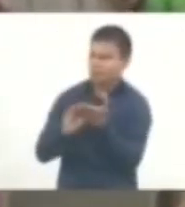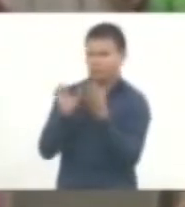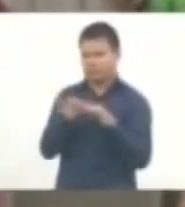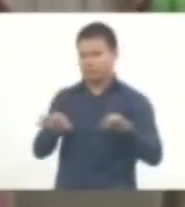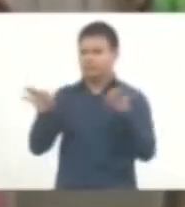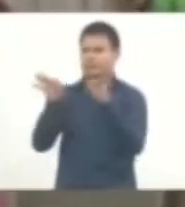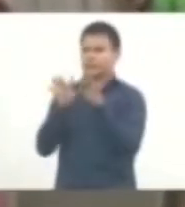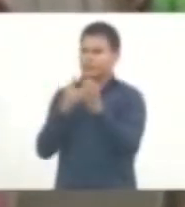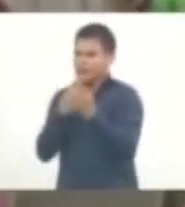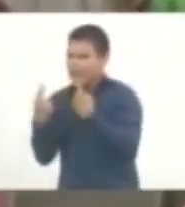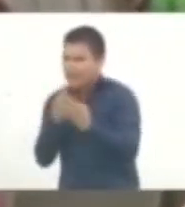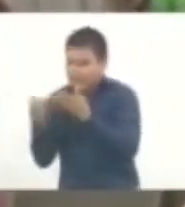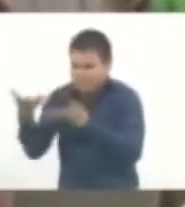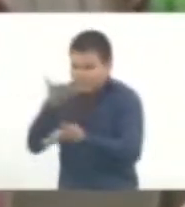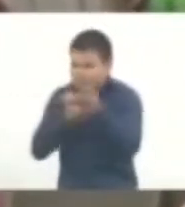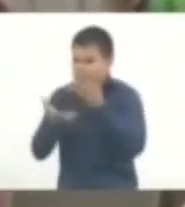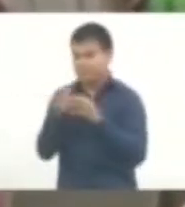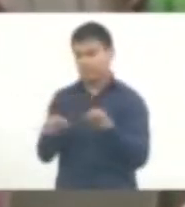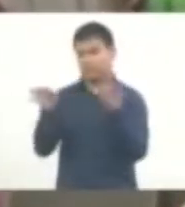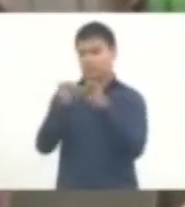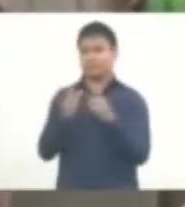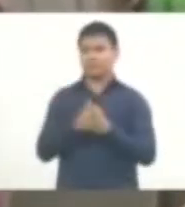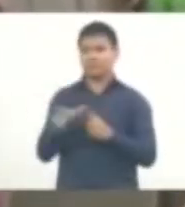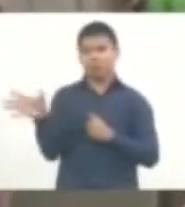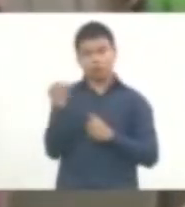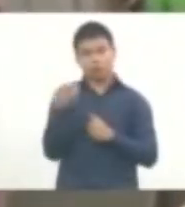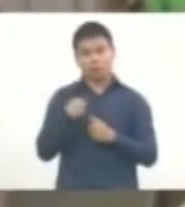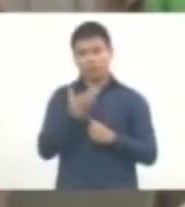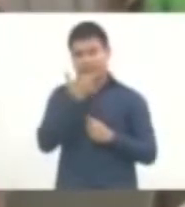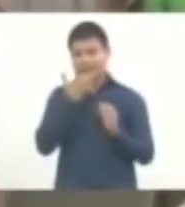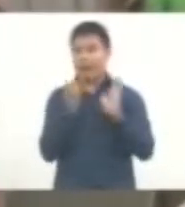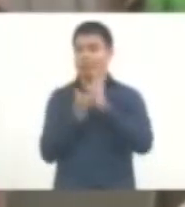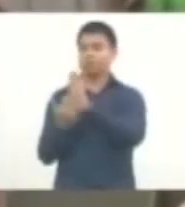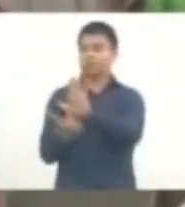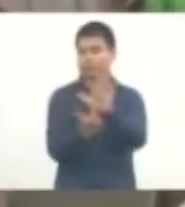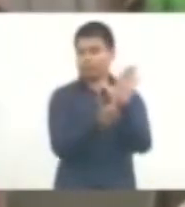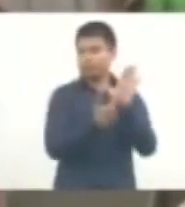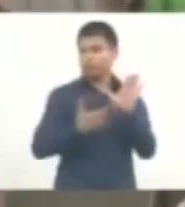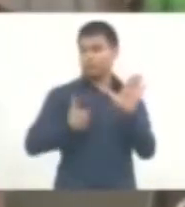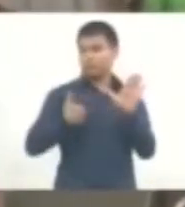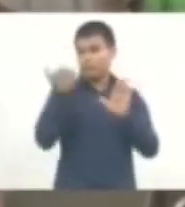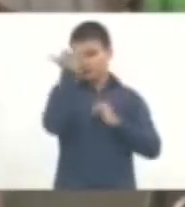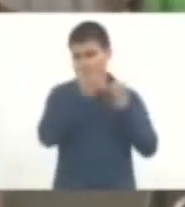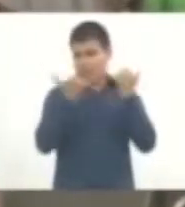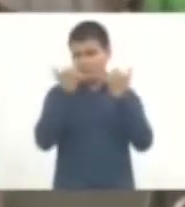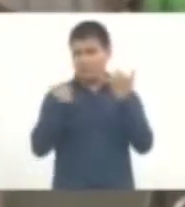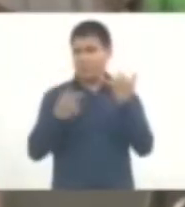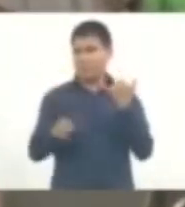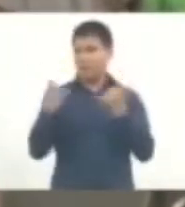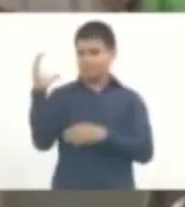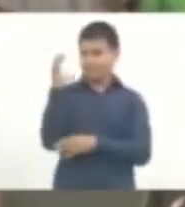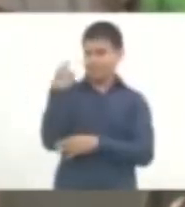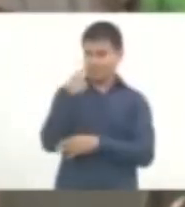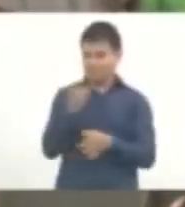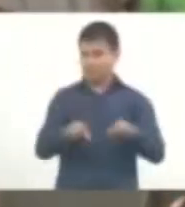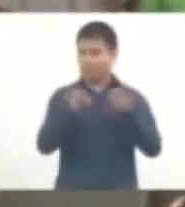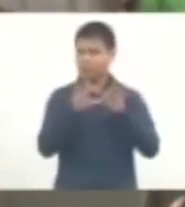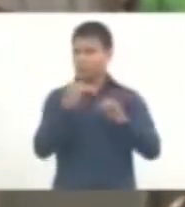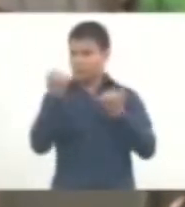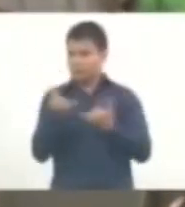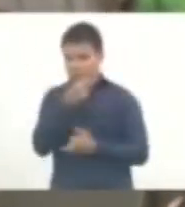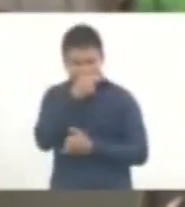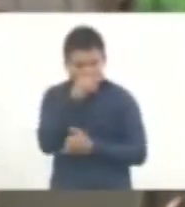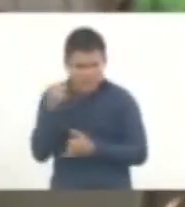también, porque tenemos que poner el ejemplo en nuestras instituciones educativas. Nosotros hoy atendemos a los niños y todo